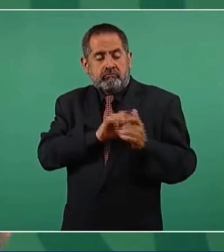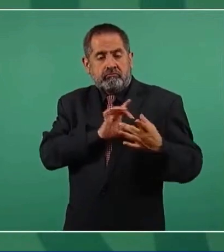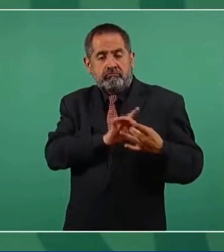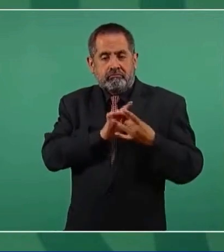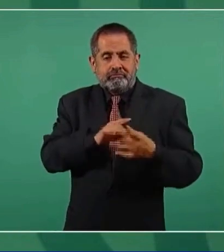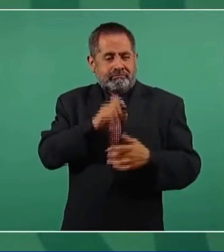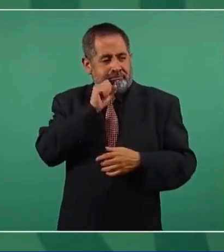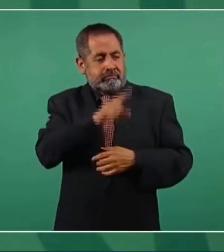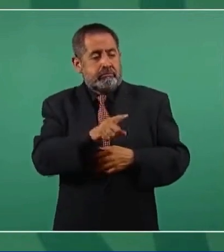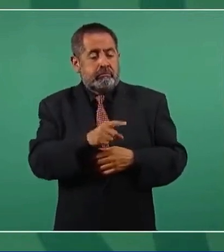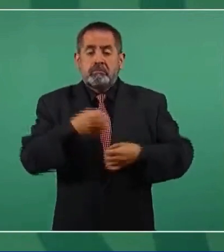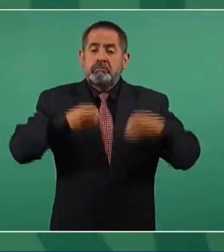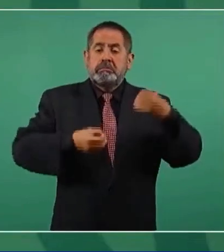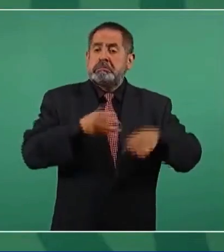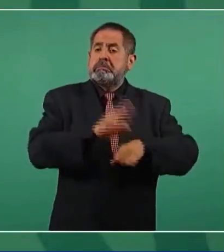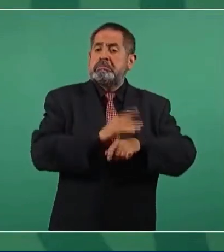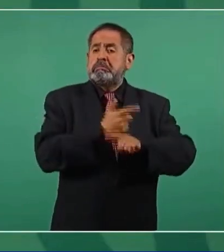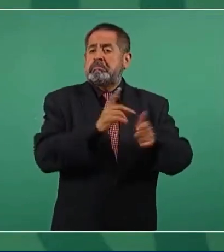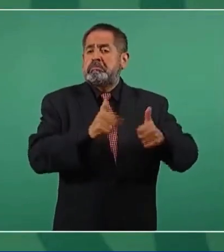Imagínense